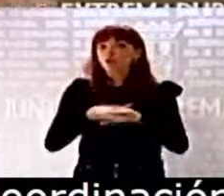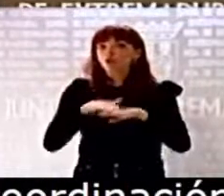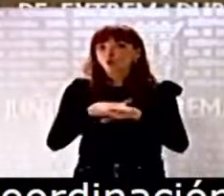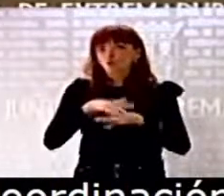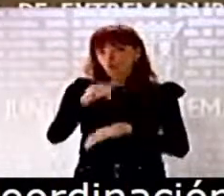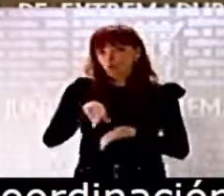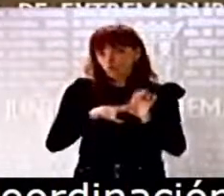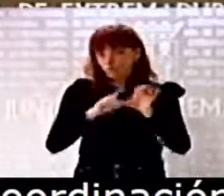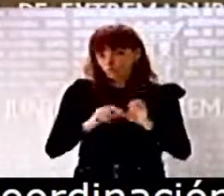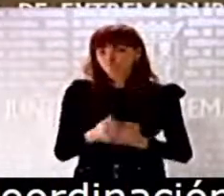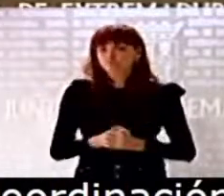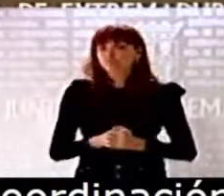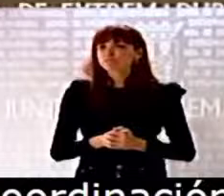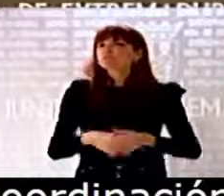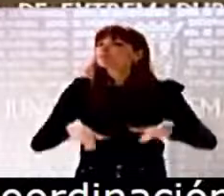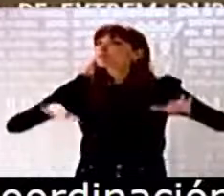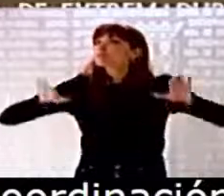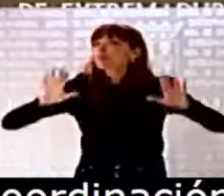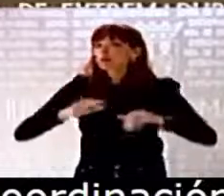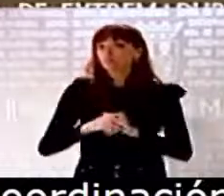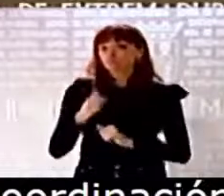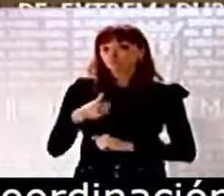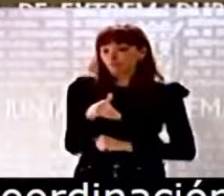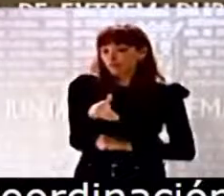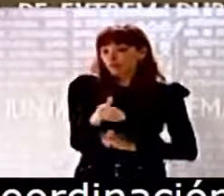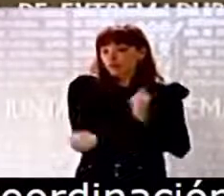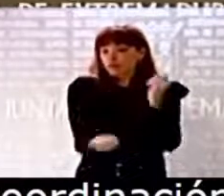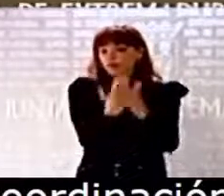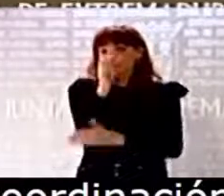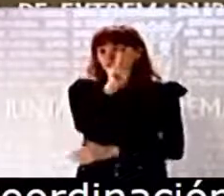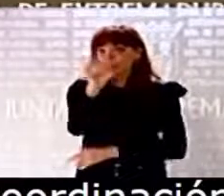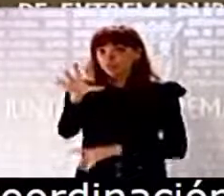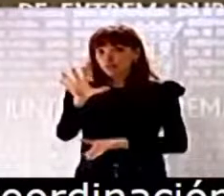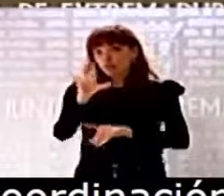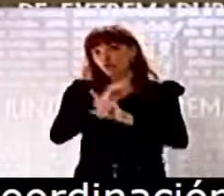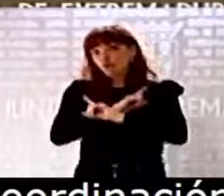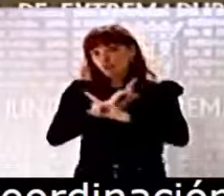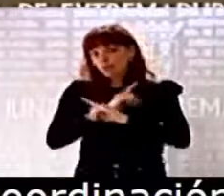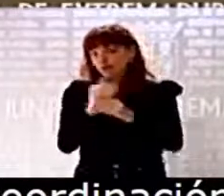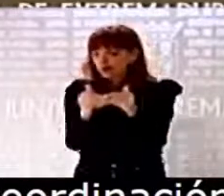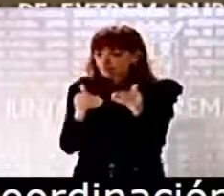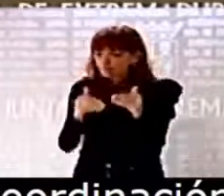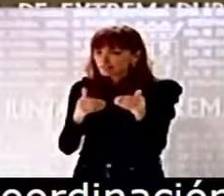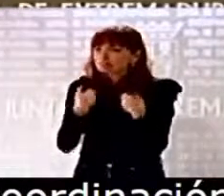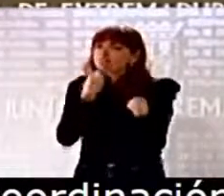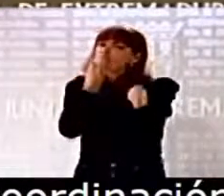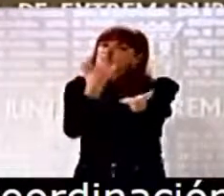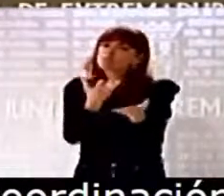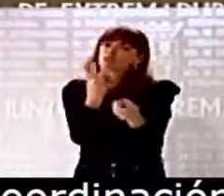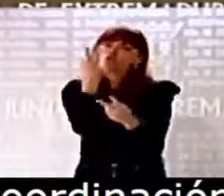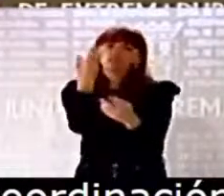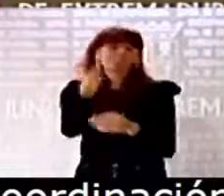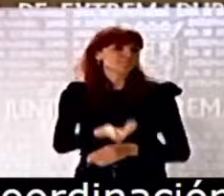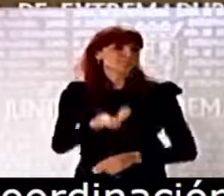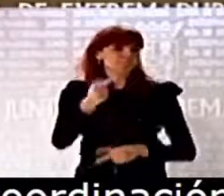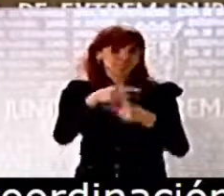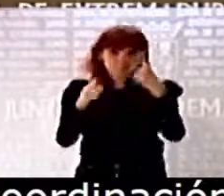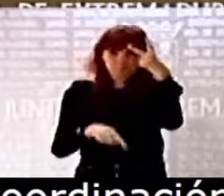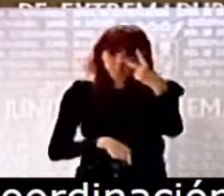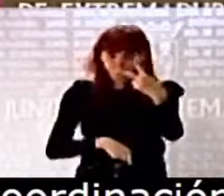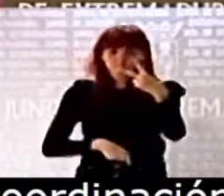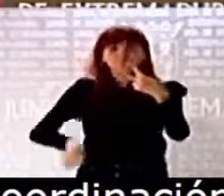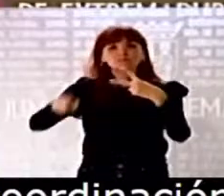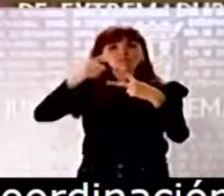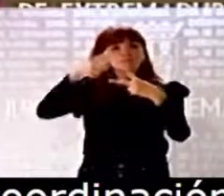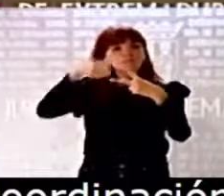Pero yo quisiera, en la antesala del 25 de noviembre, lanzar dos mensajes muy importantes. En primer